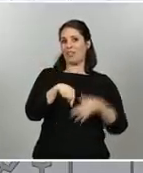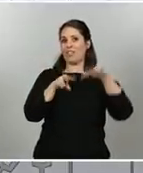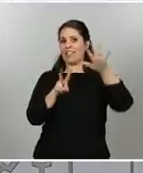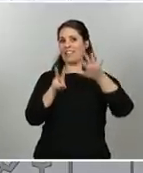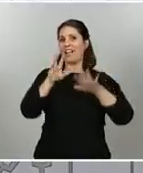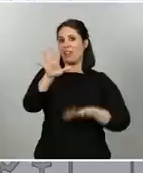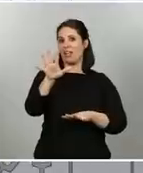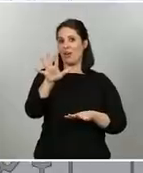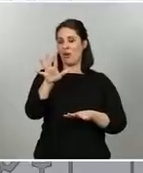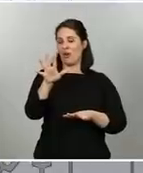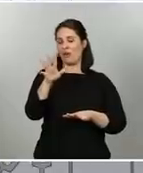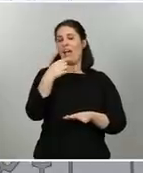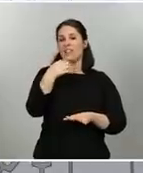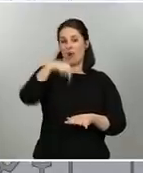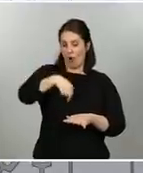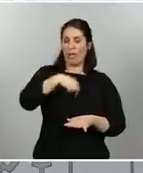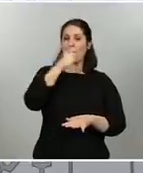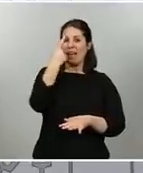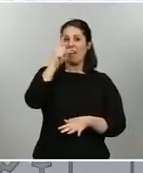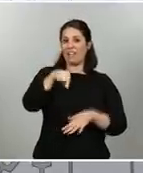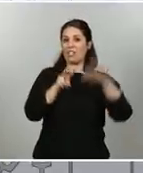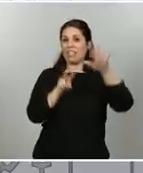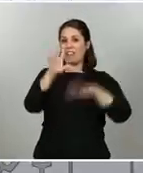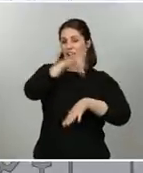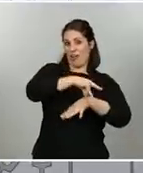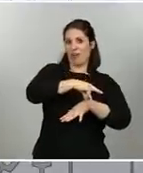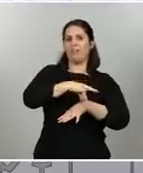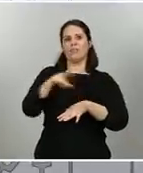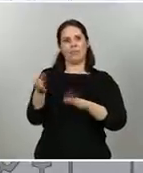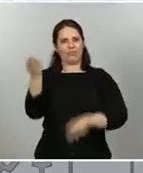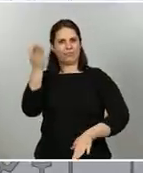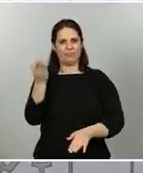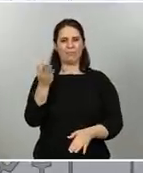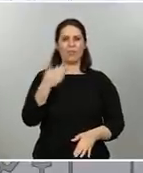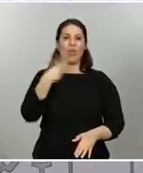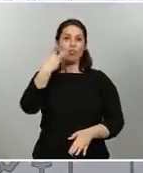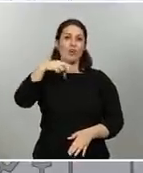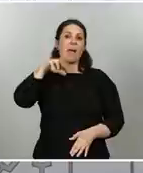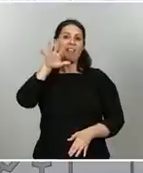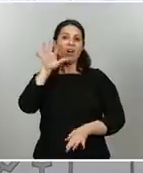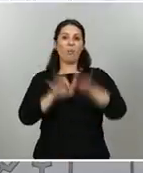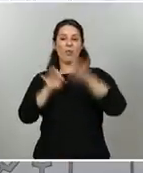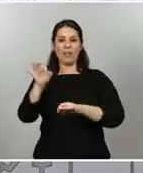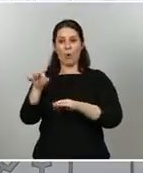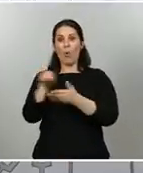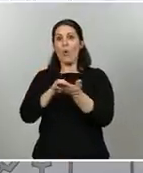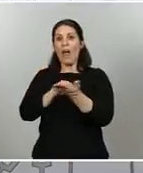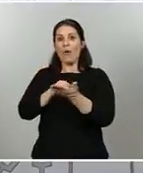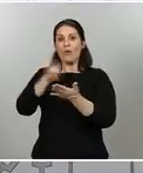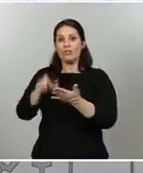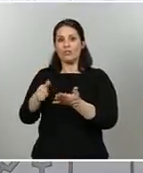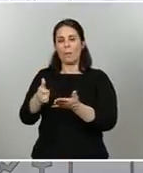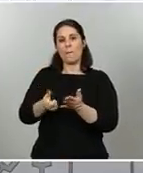casos ese incremento en los curadores representa un 25 por ciento más de curados que el día anterior y esta cifra además